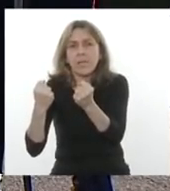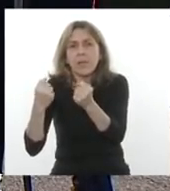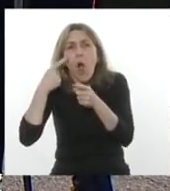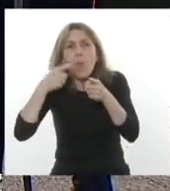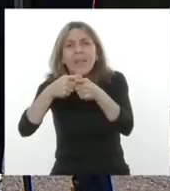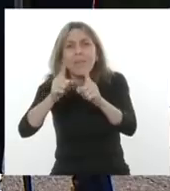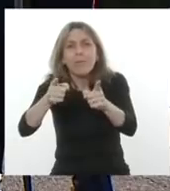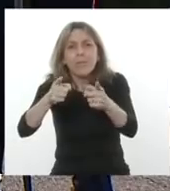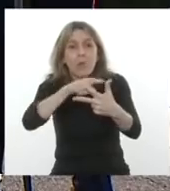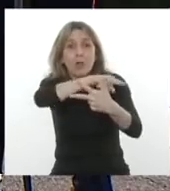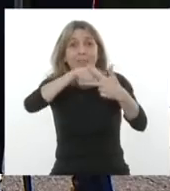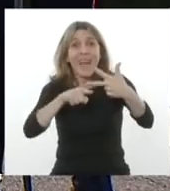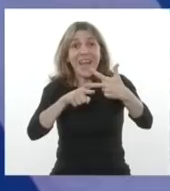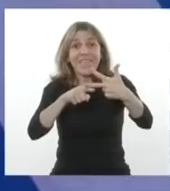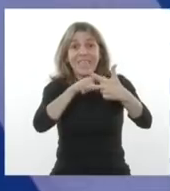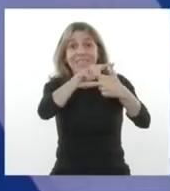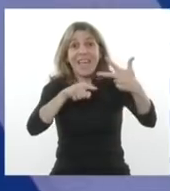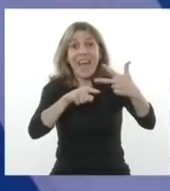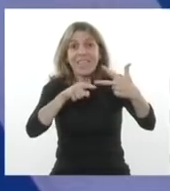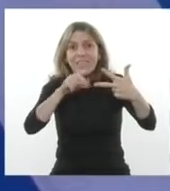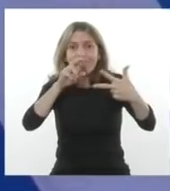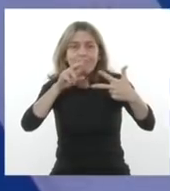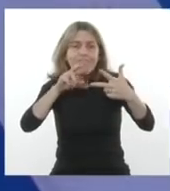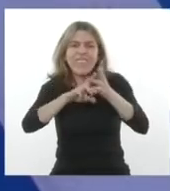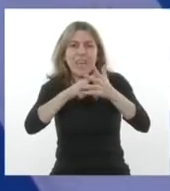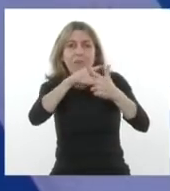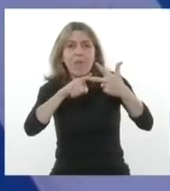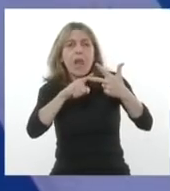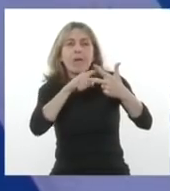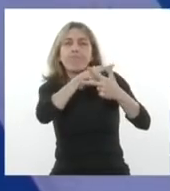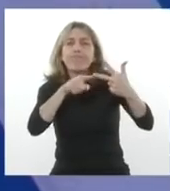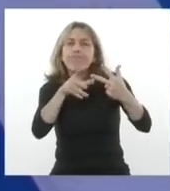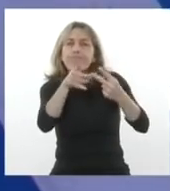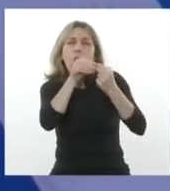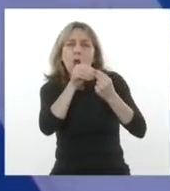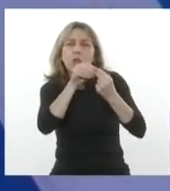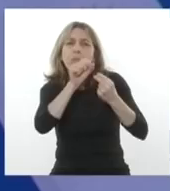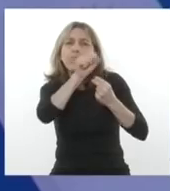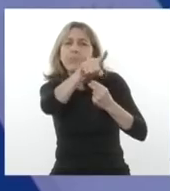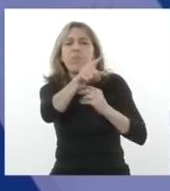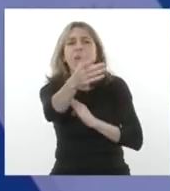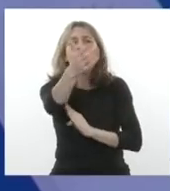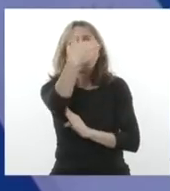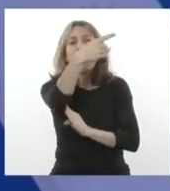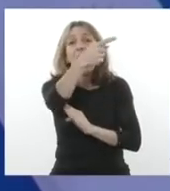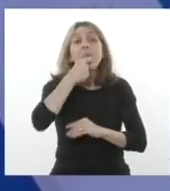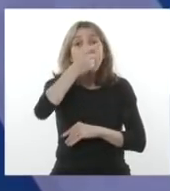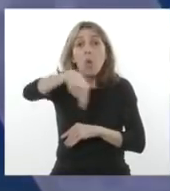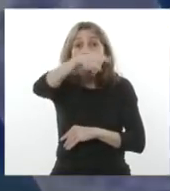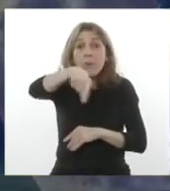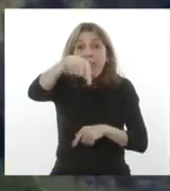Esos tres valores son los valores que representan, a mi juicio, esta bandera. Y cuando ustedes juren ahora la